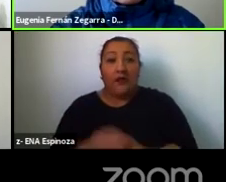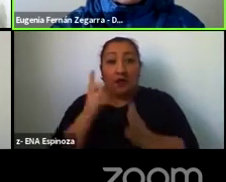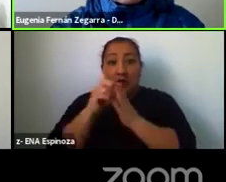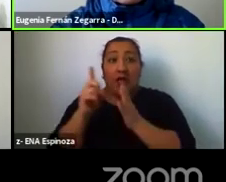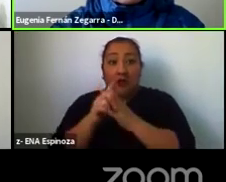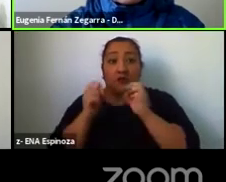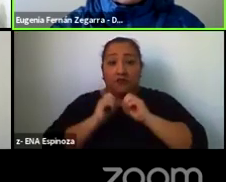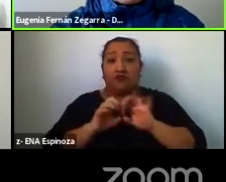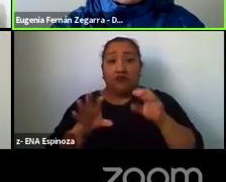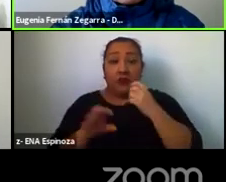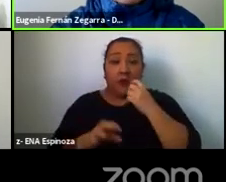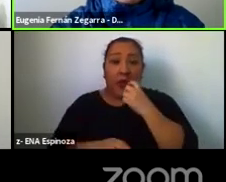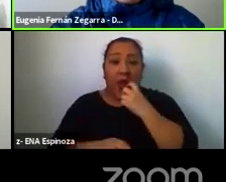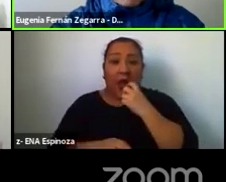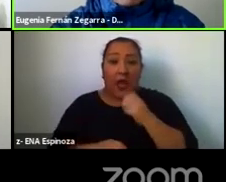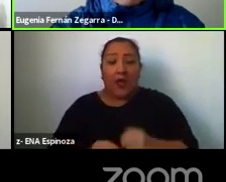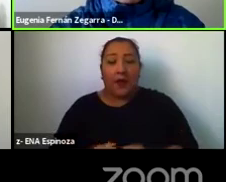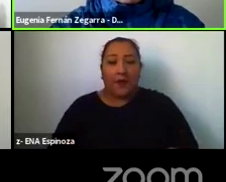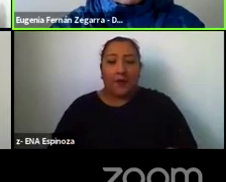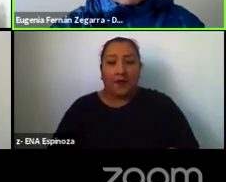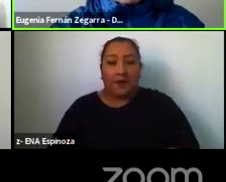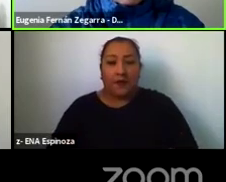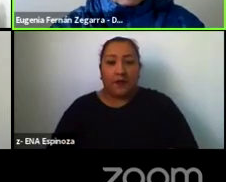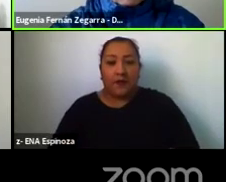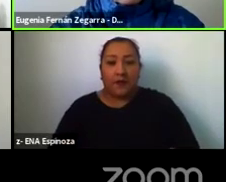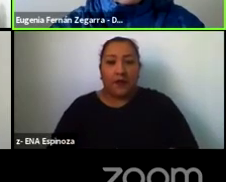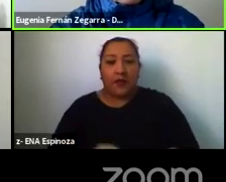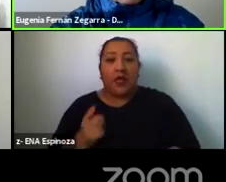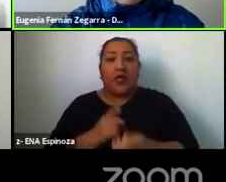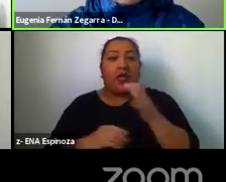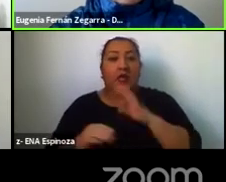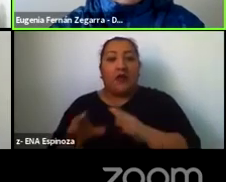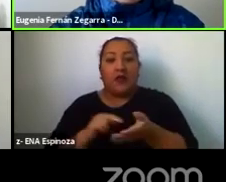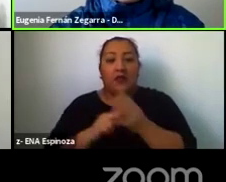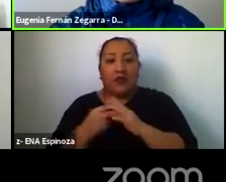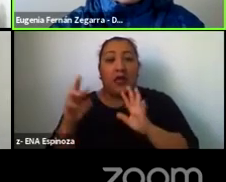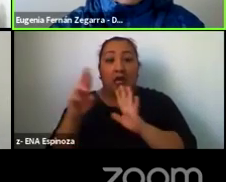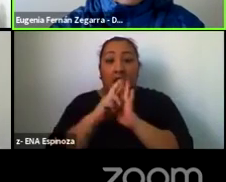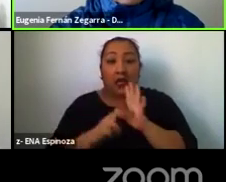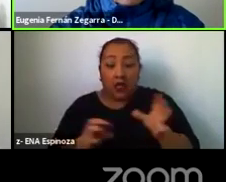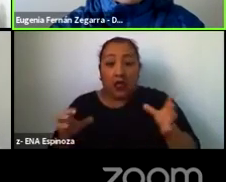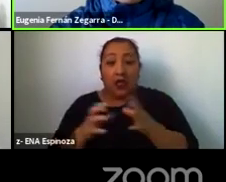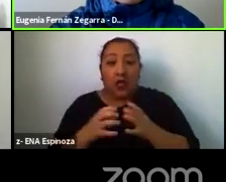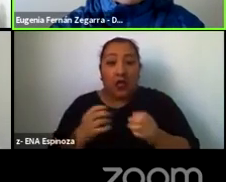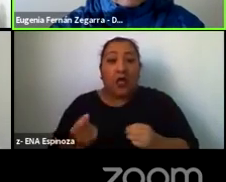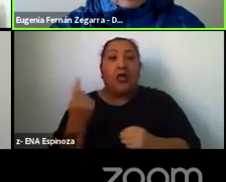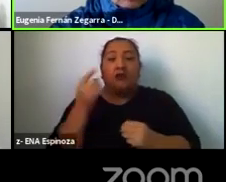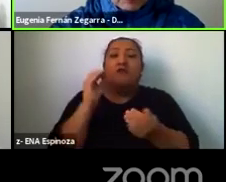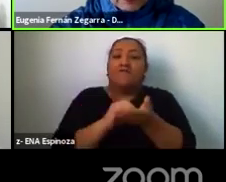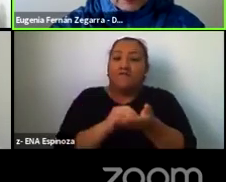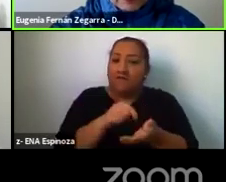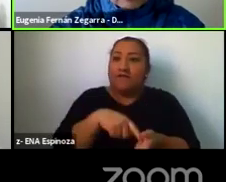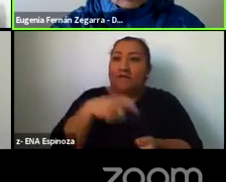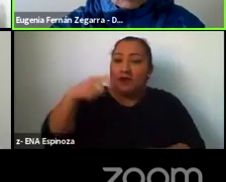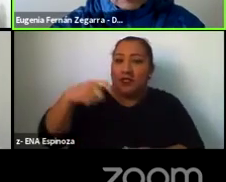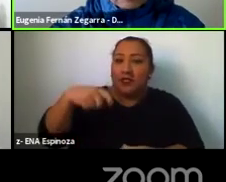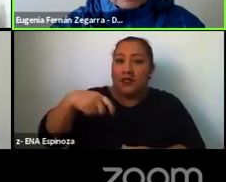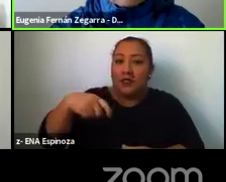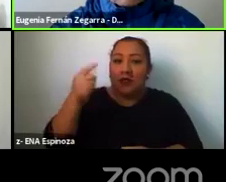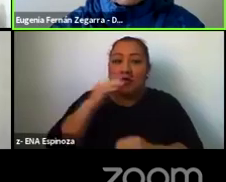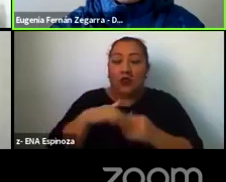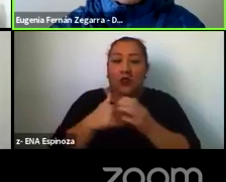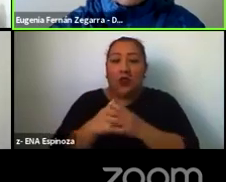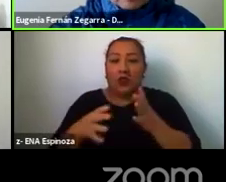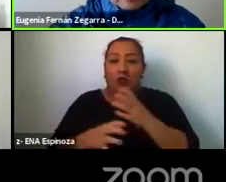es decir, los que va produciendo la región y que son además necesarios para la toma